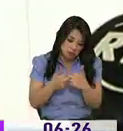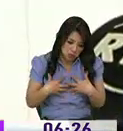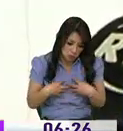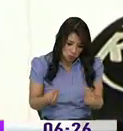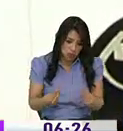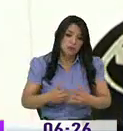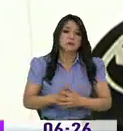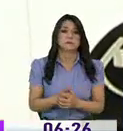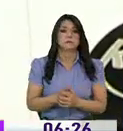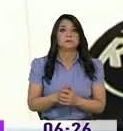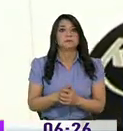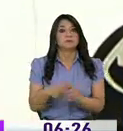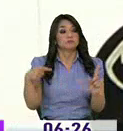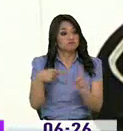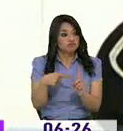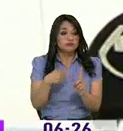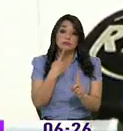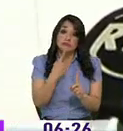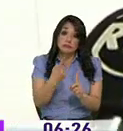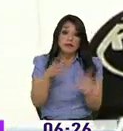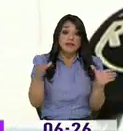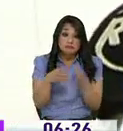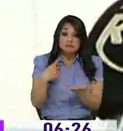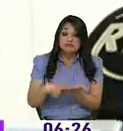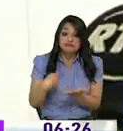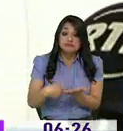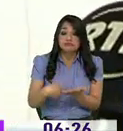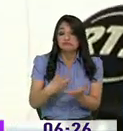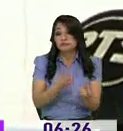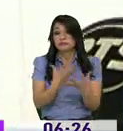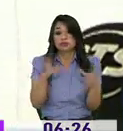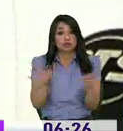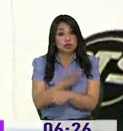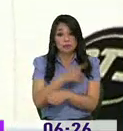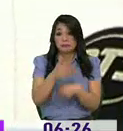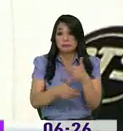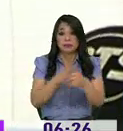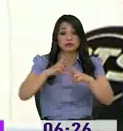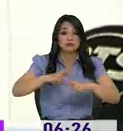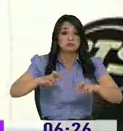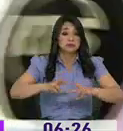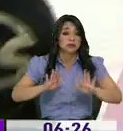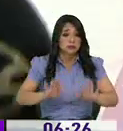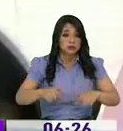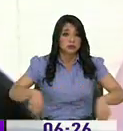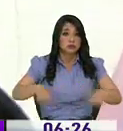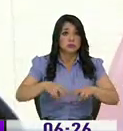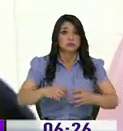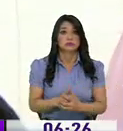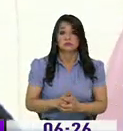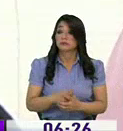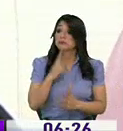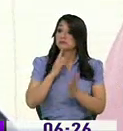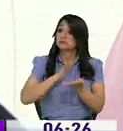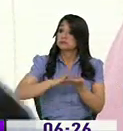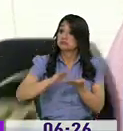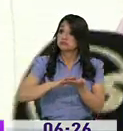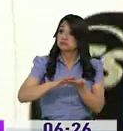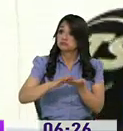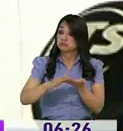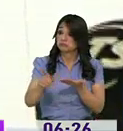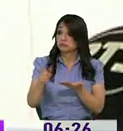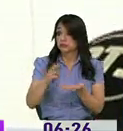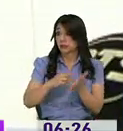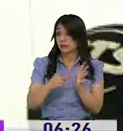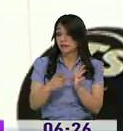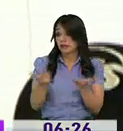refiero al señor gobernador, tendrá que analizar todo lo que se ha llevado a cabo. ¿Creen que las disculpas lo van a absolver?